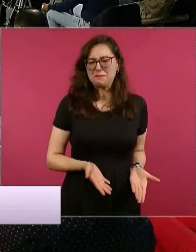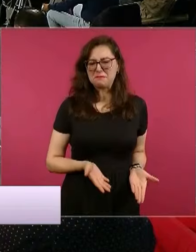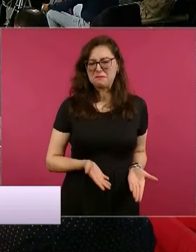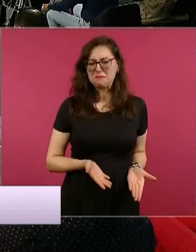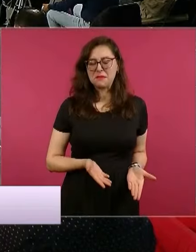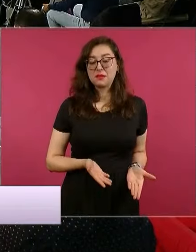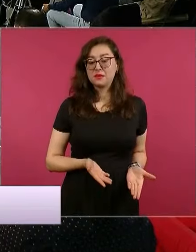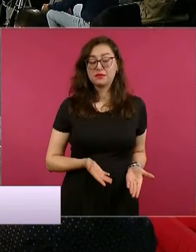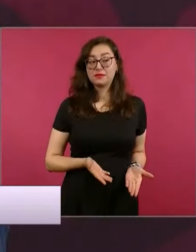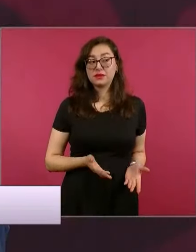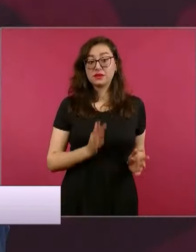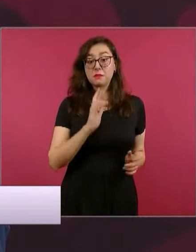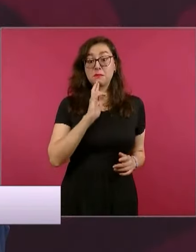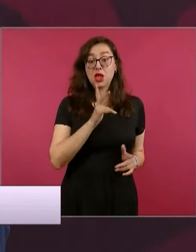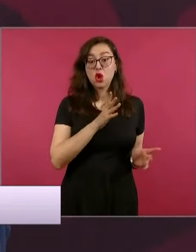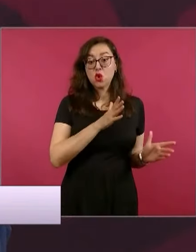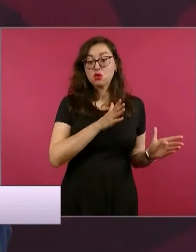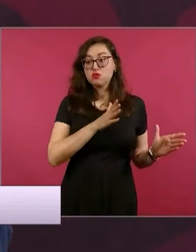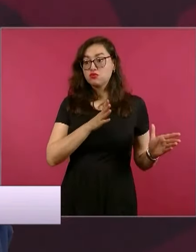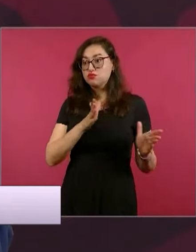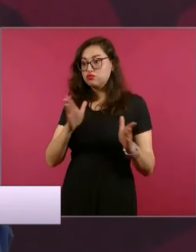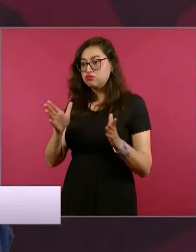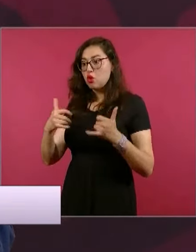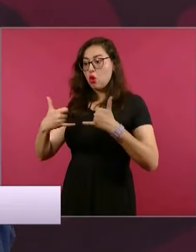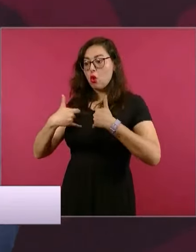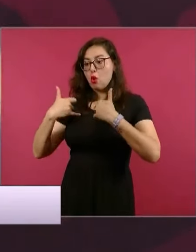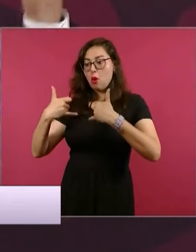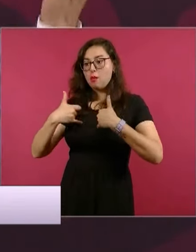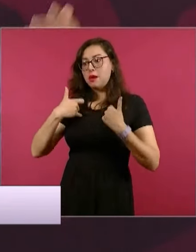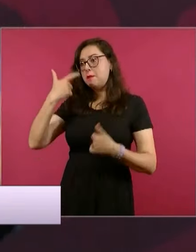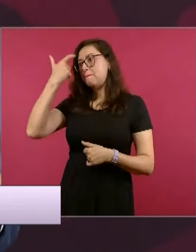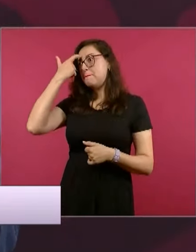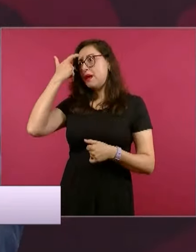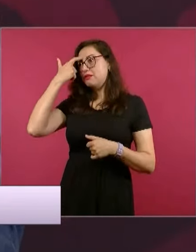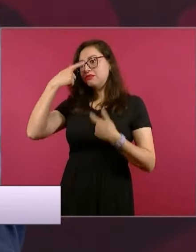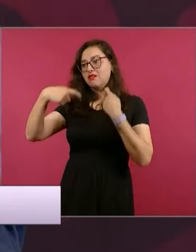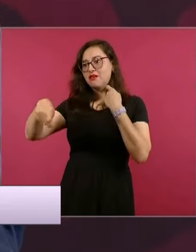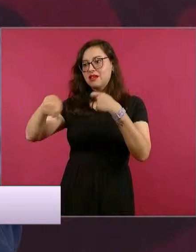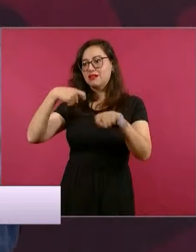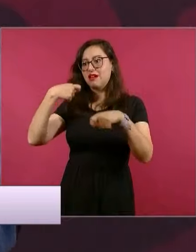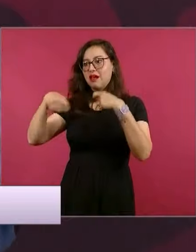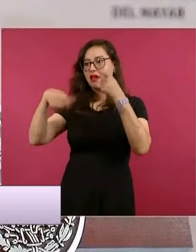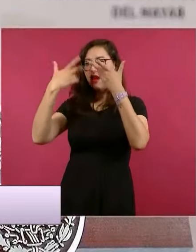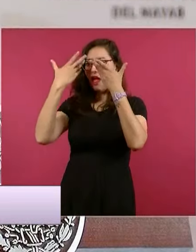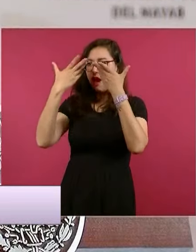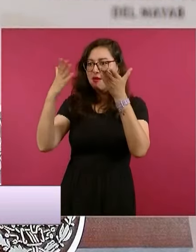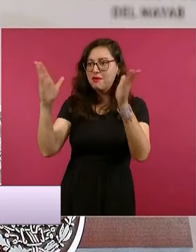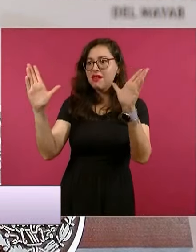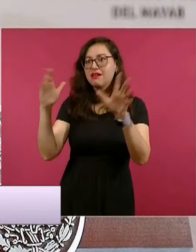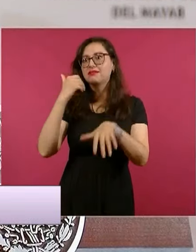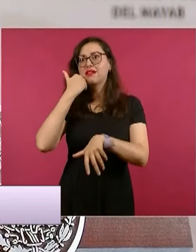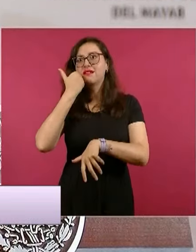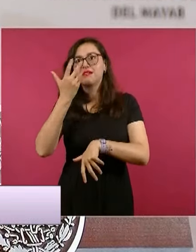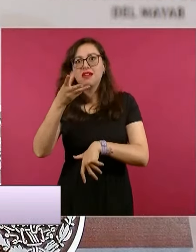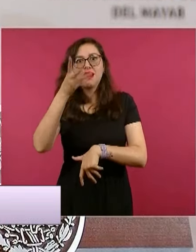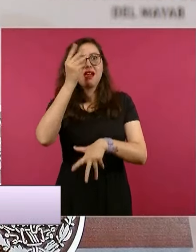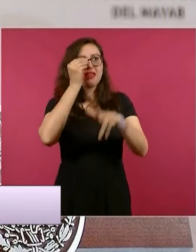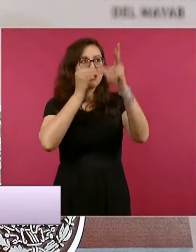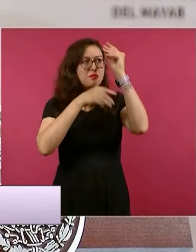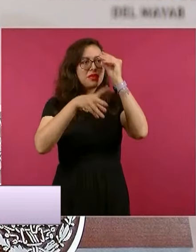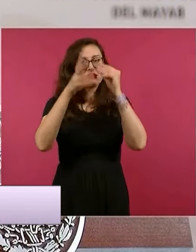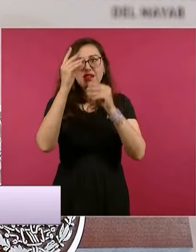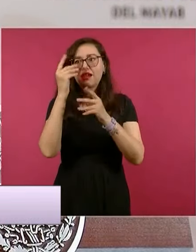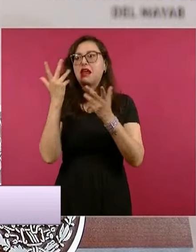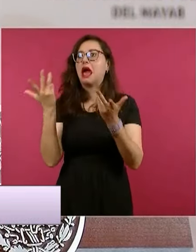te piden tus papeles, te piden a ver qué llevas, si haces alguna compra, si llevas cosas, pues tienes que pagar un